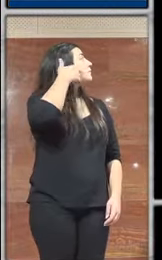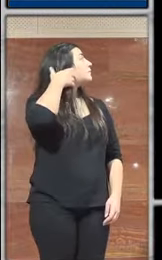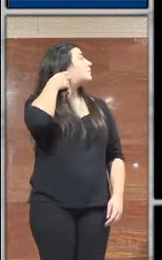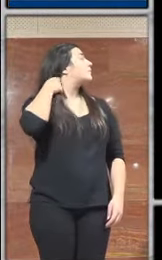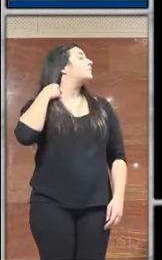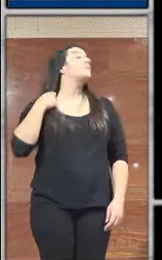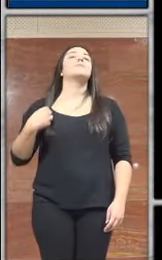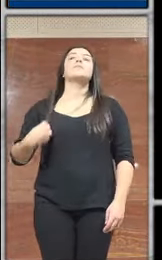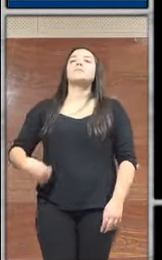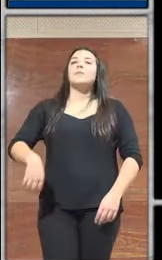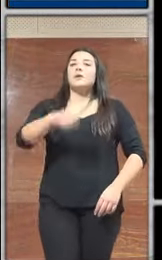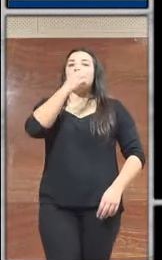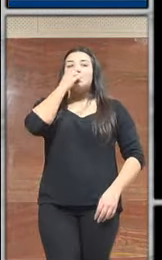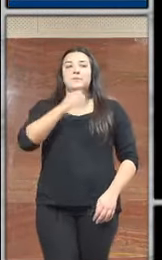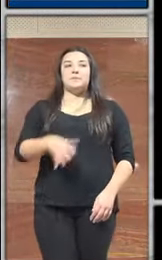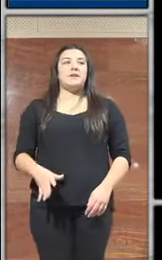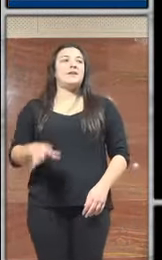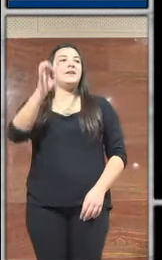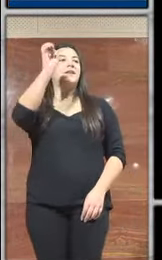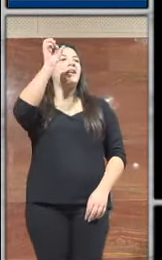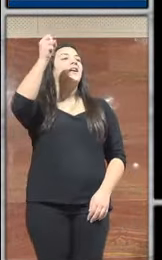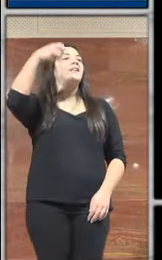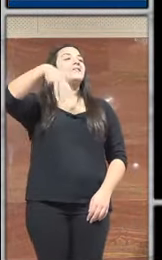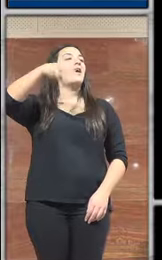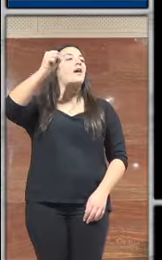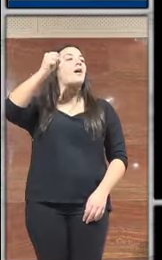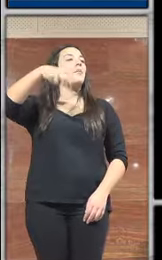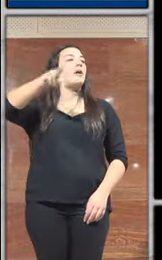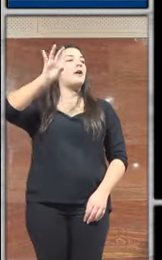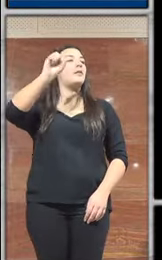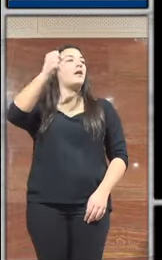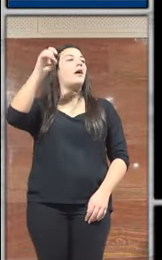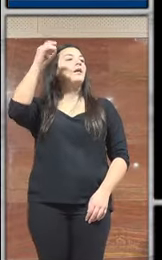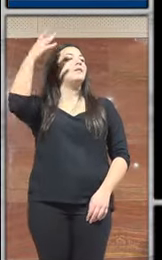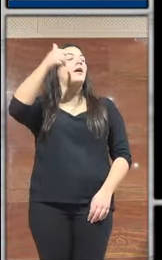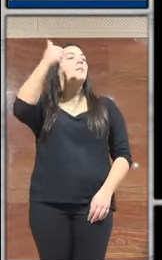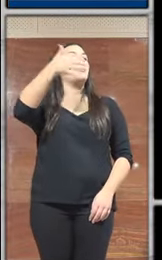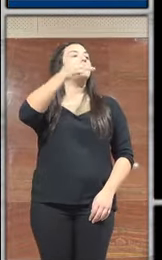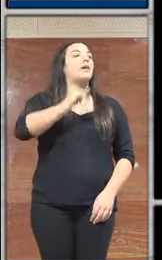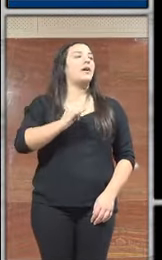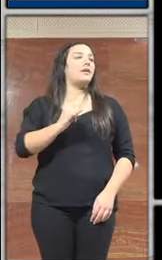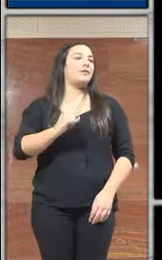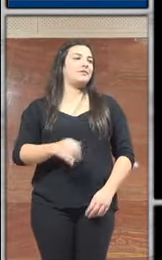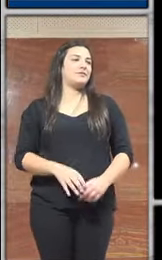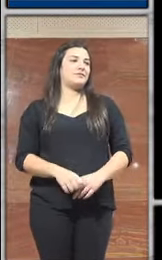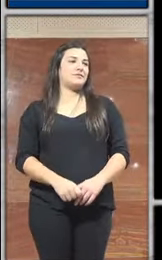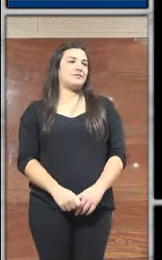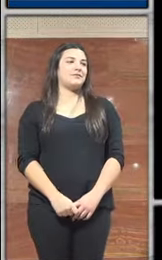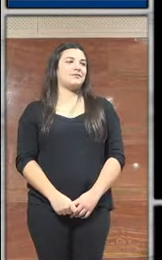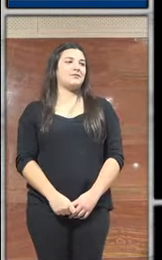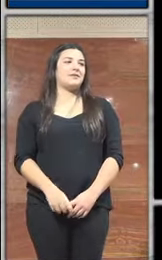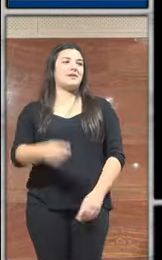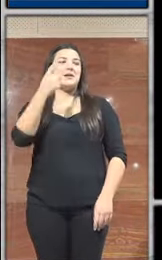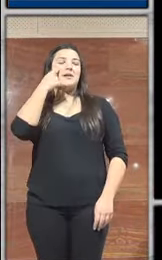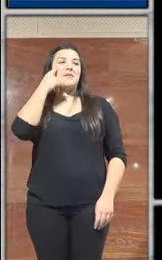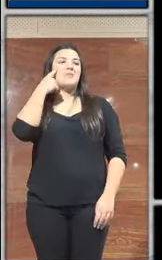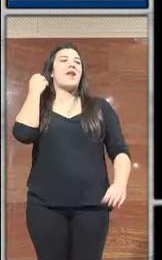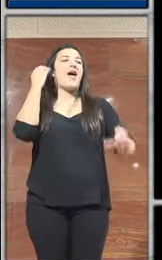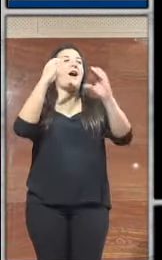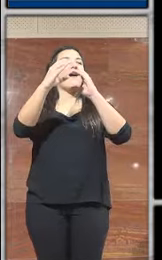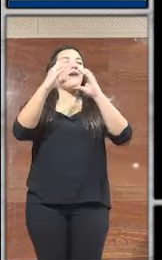bien Samantha tiene algún aporto hace más via utilizando la comunicación a distancia